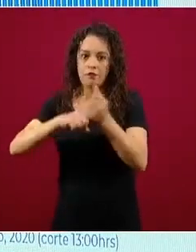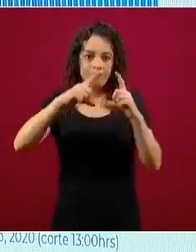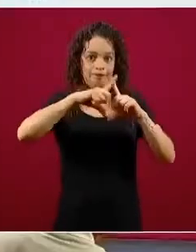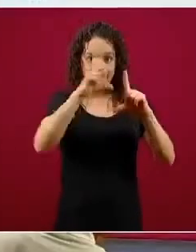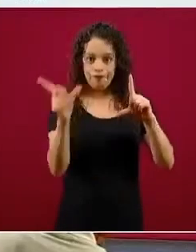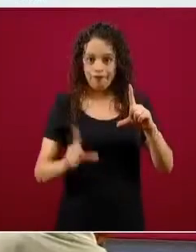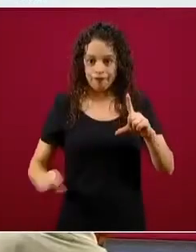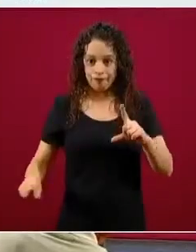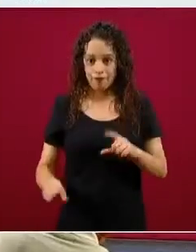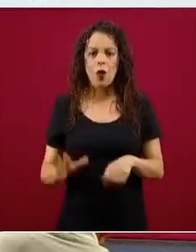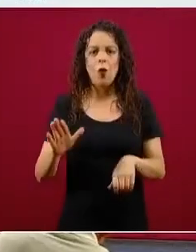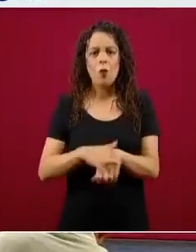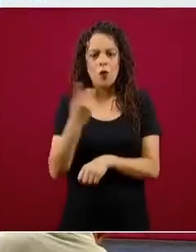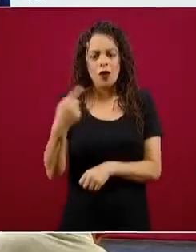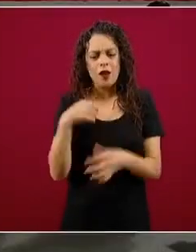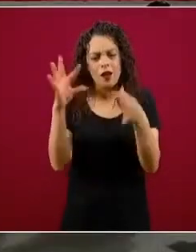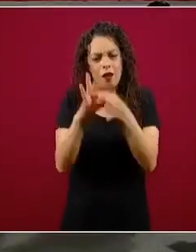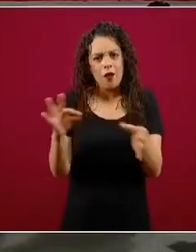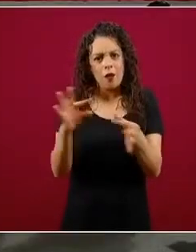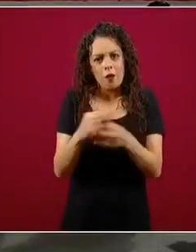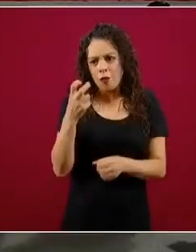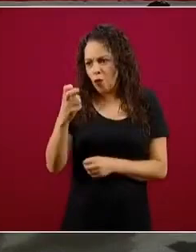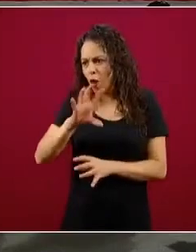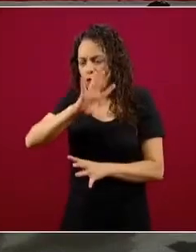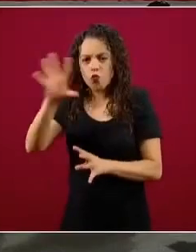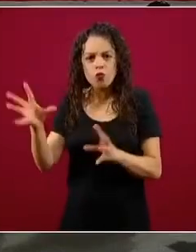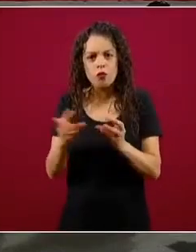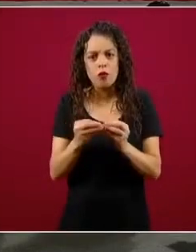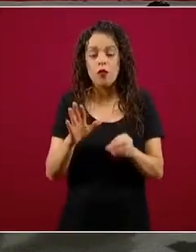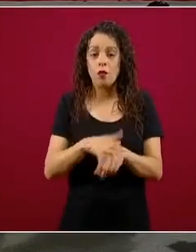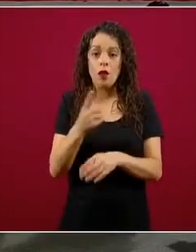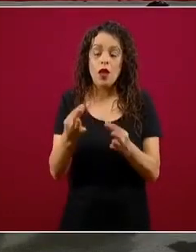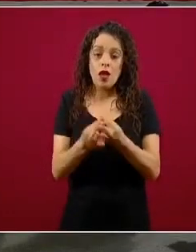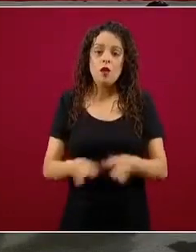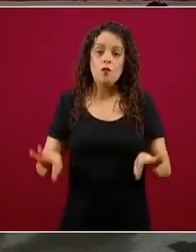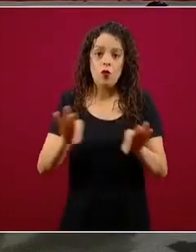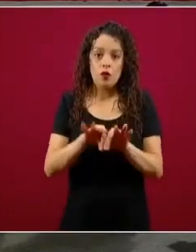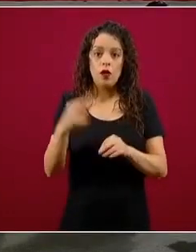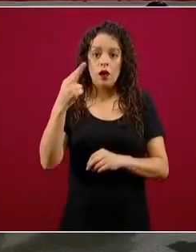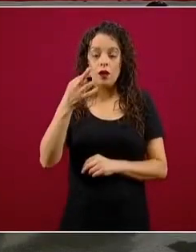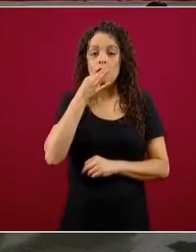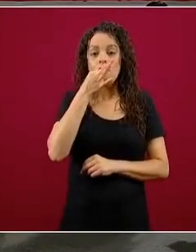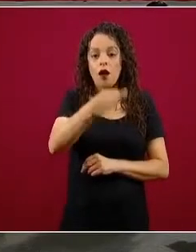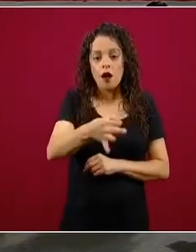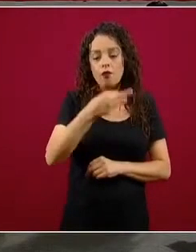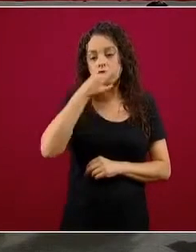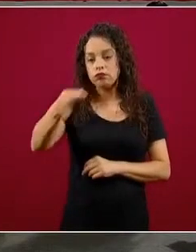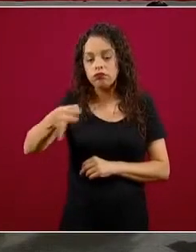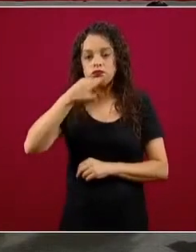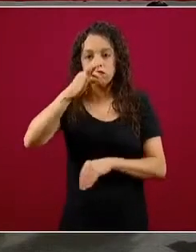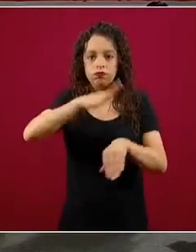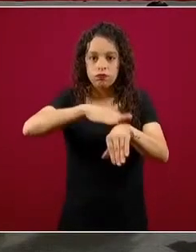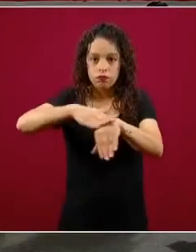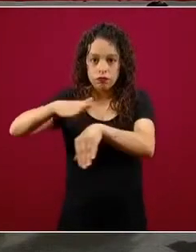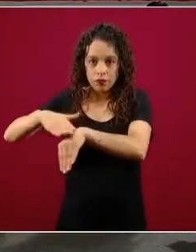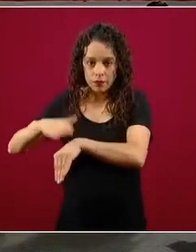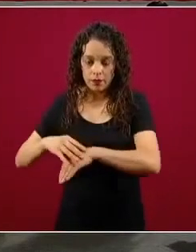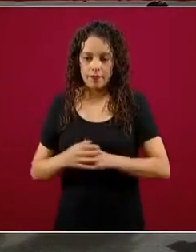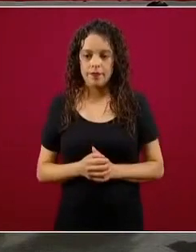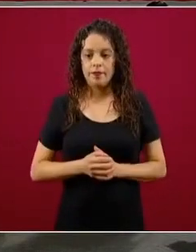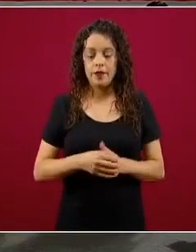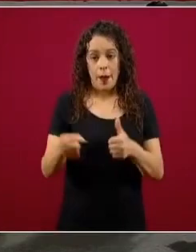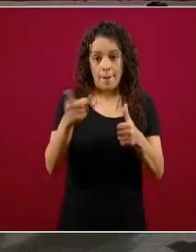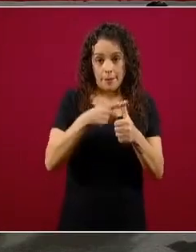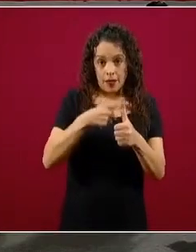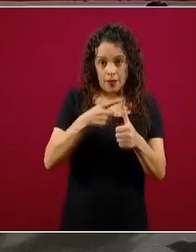Entonces, ¿por qué decimos todo esto? Porque es importante retomar algunos mensajes. Primero, la